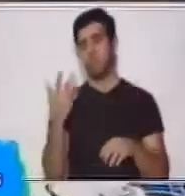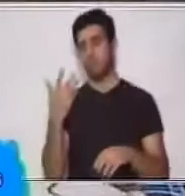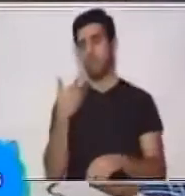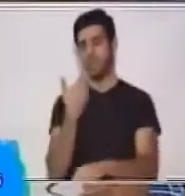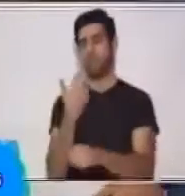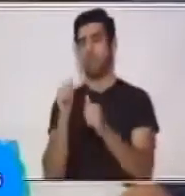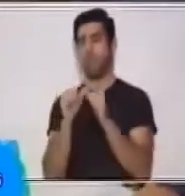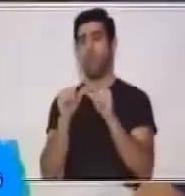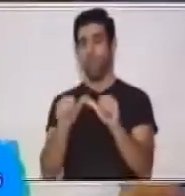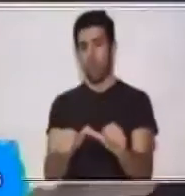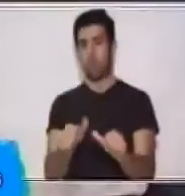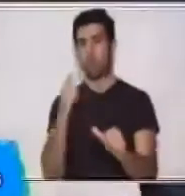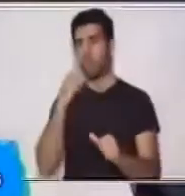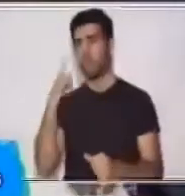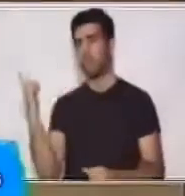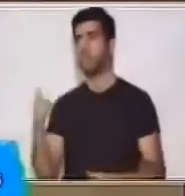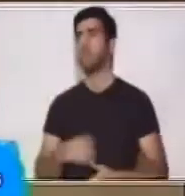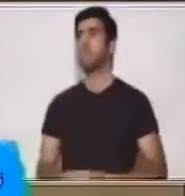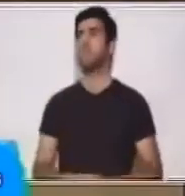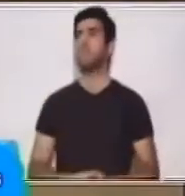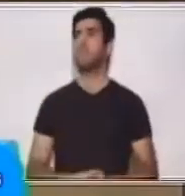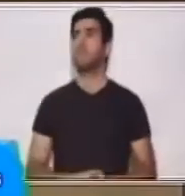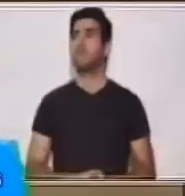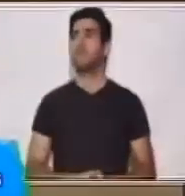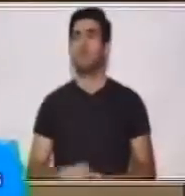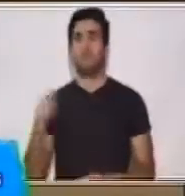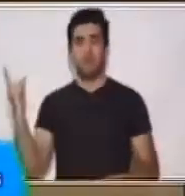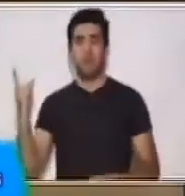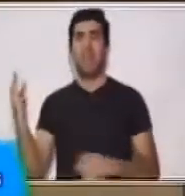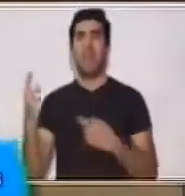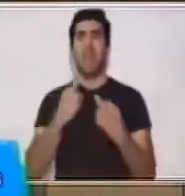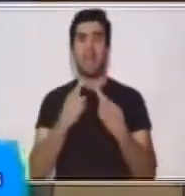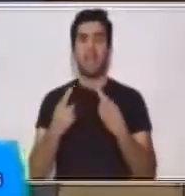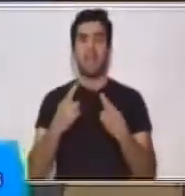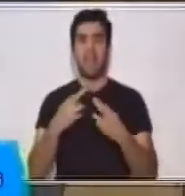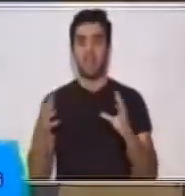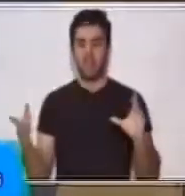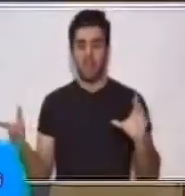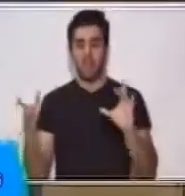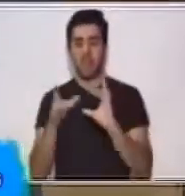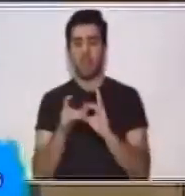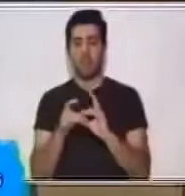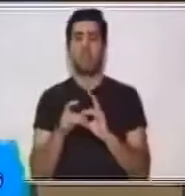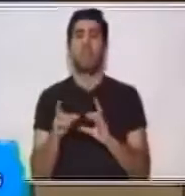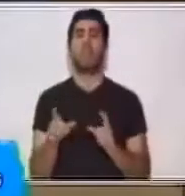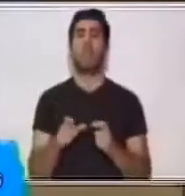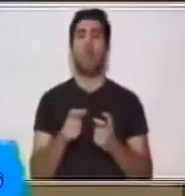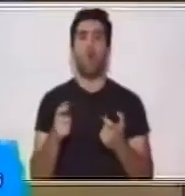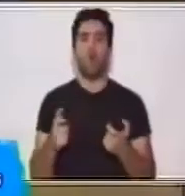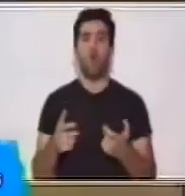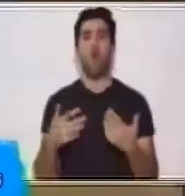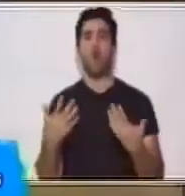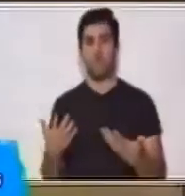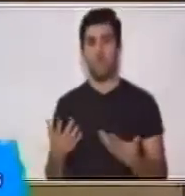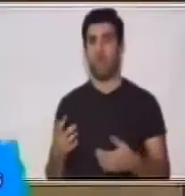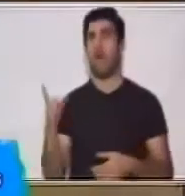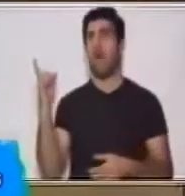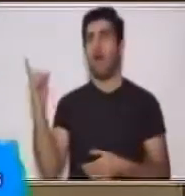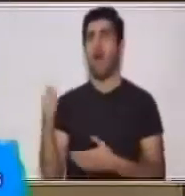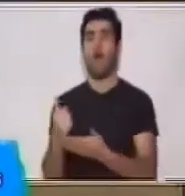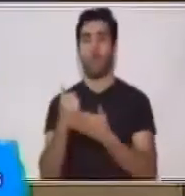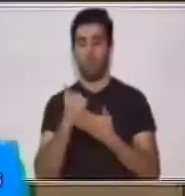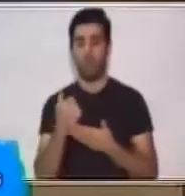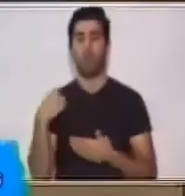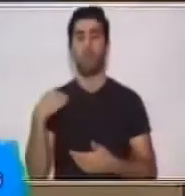bien, eso quiere decir que estas relaciones que tenemos trigonométricas nos van a ayudar a